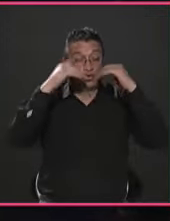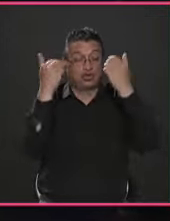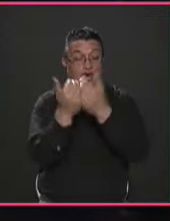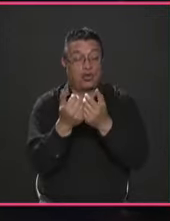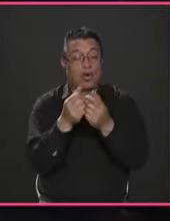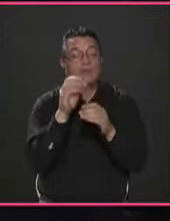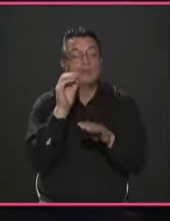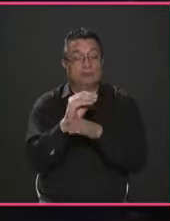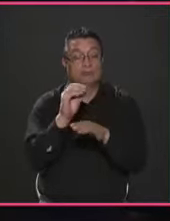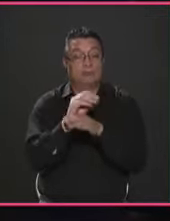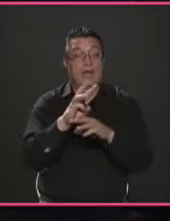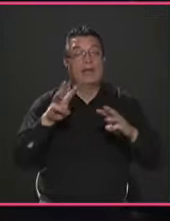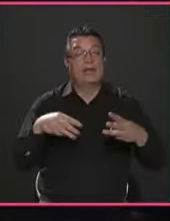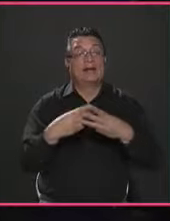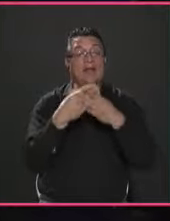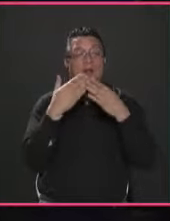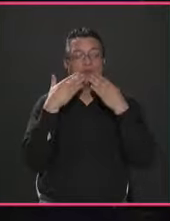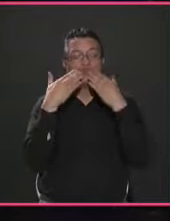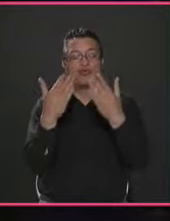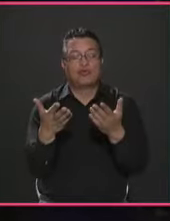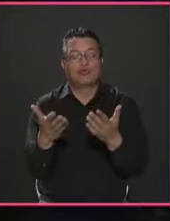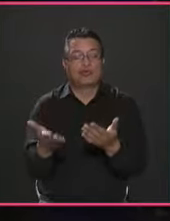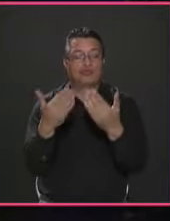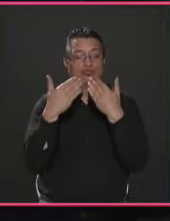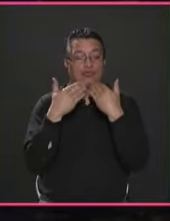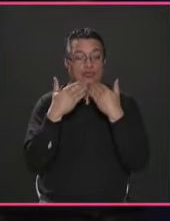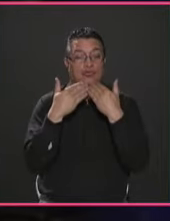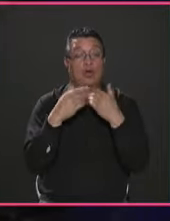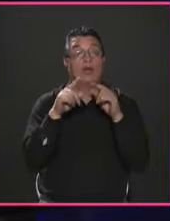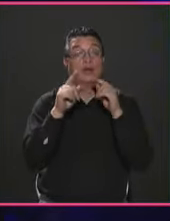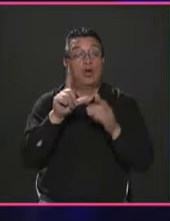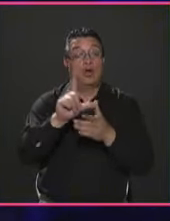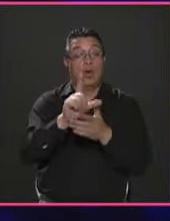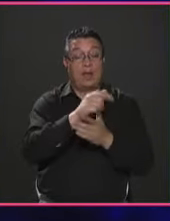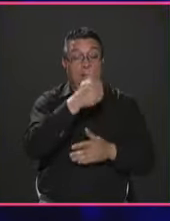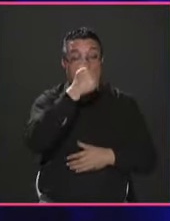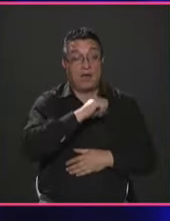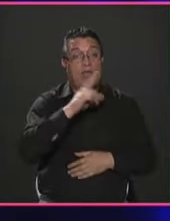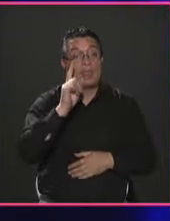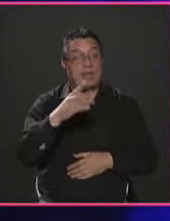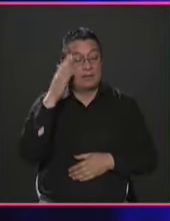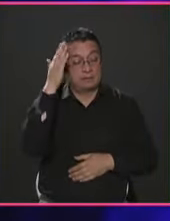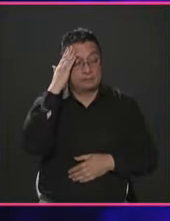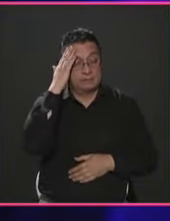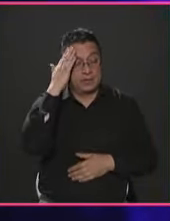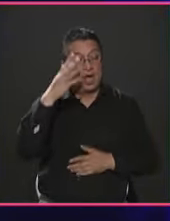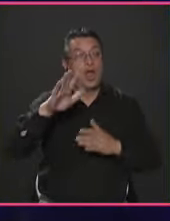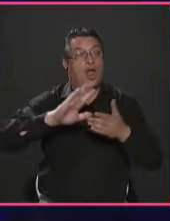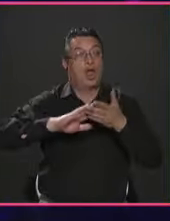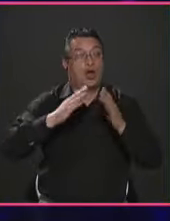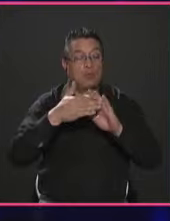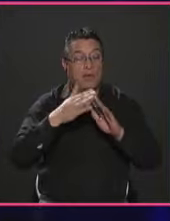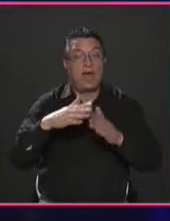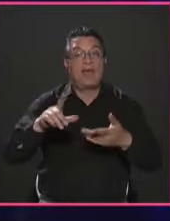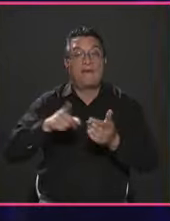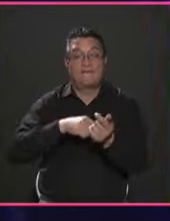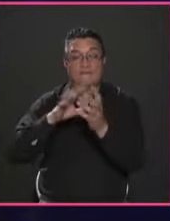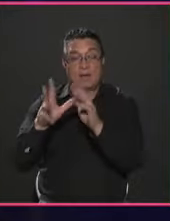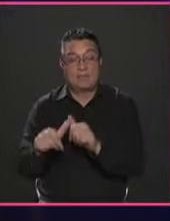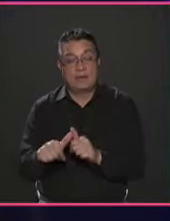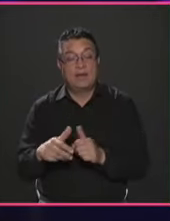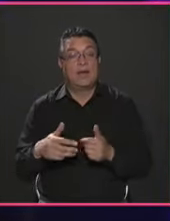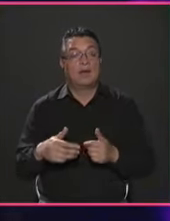crean y mantienen estas redes de dar y recibir tenemos que considerar los espacios privados por ejemplo en los espacios públicos en las comunidades en las